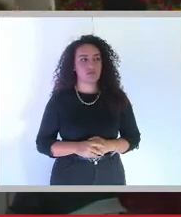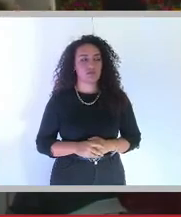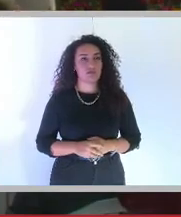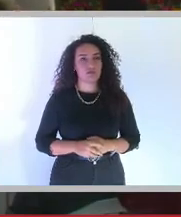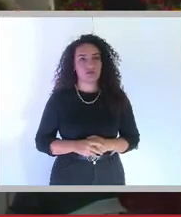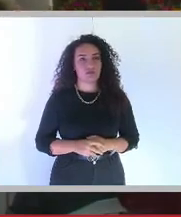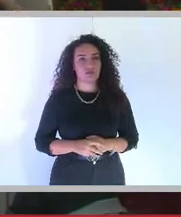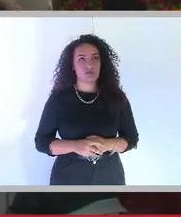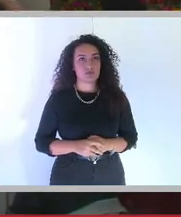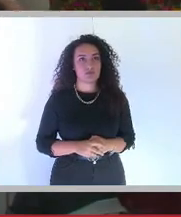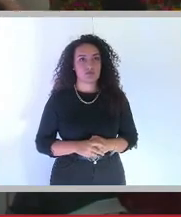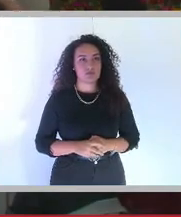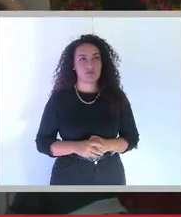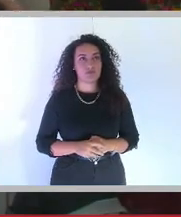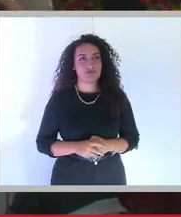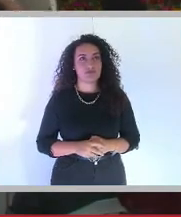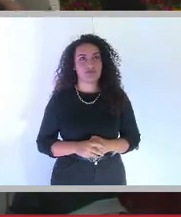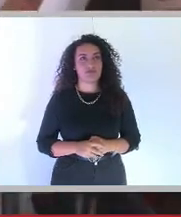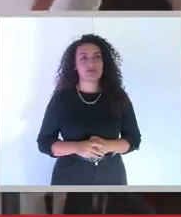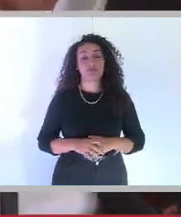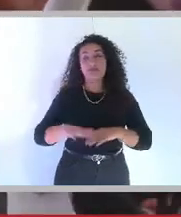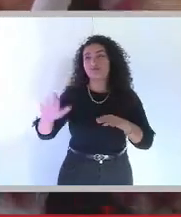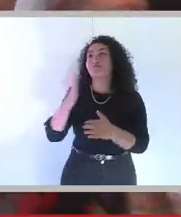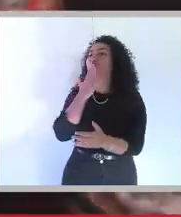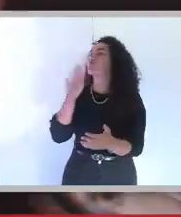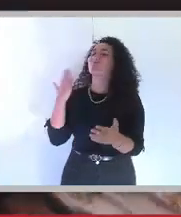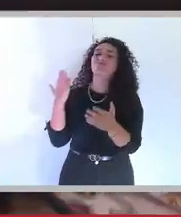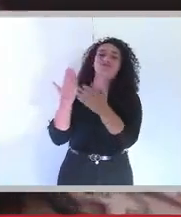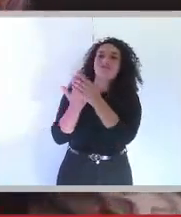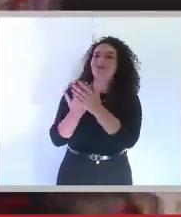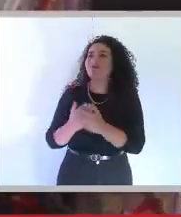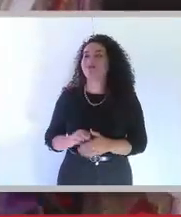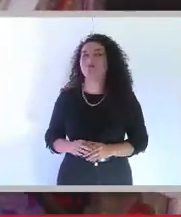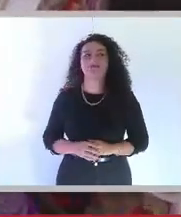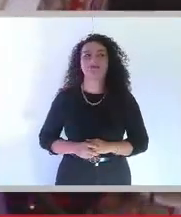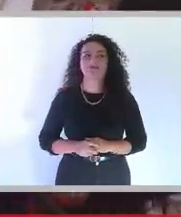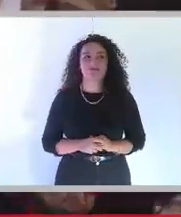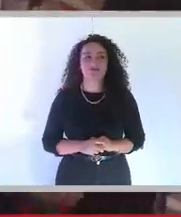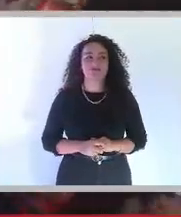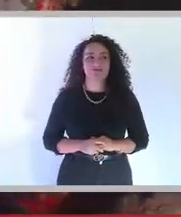Ok, mejor. Bueno, muchas gracias.